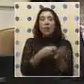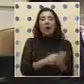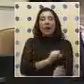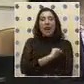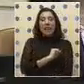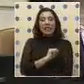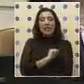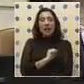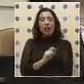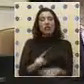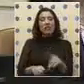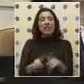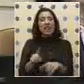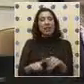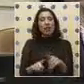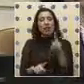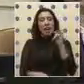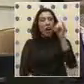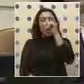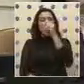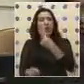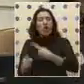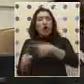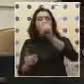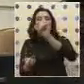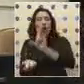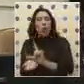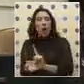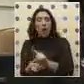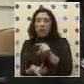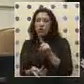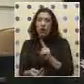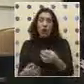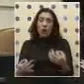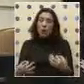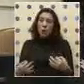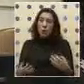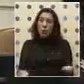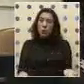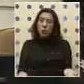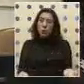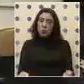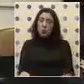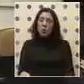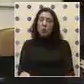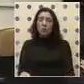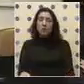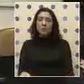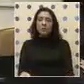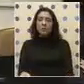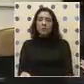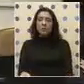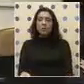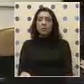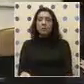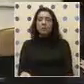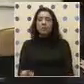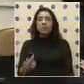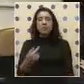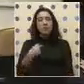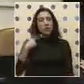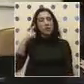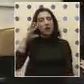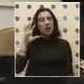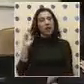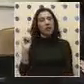si el territorio contaminado fue otro? Pero naturalmente que no es justo y ahí, por su intermedio, señor presidente, creo